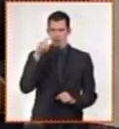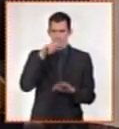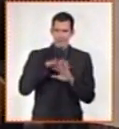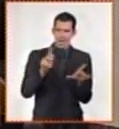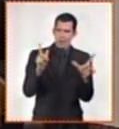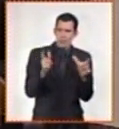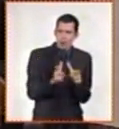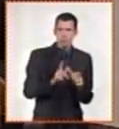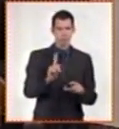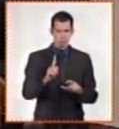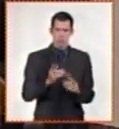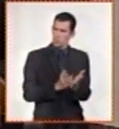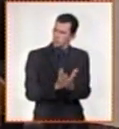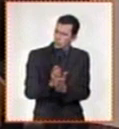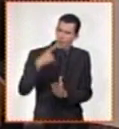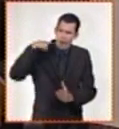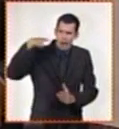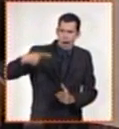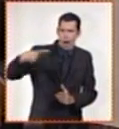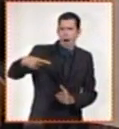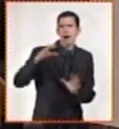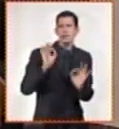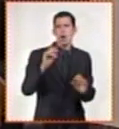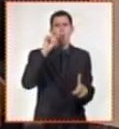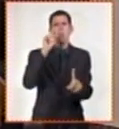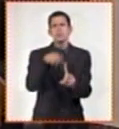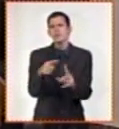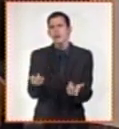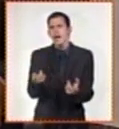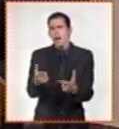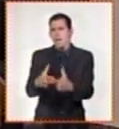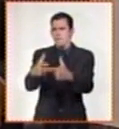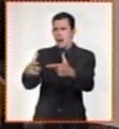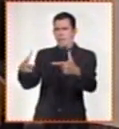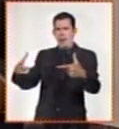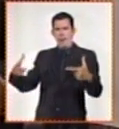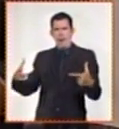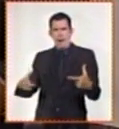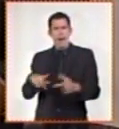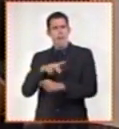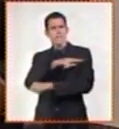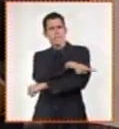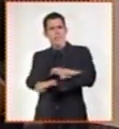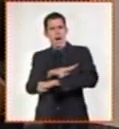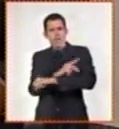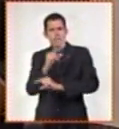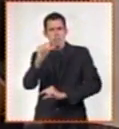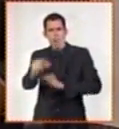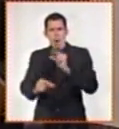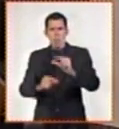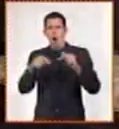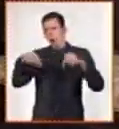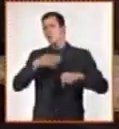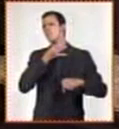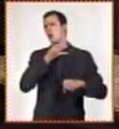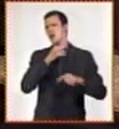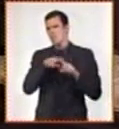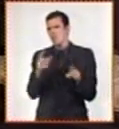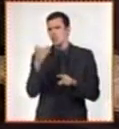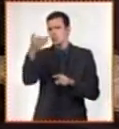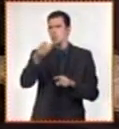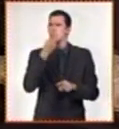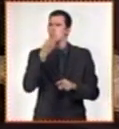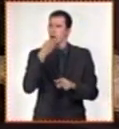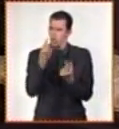nuevas plataformas de cooperación a países de mercado emergente y en vías de desarrollo.